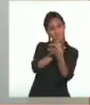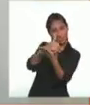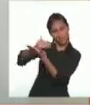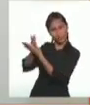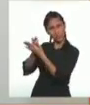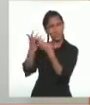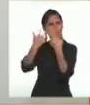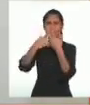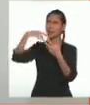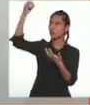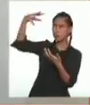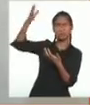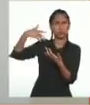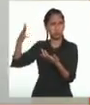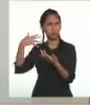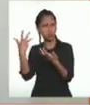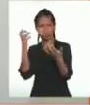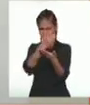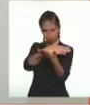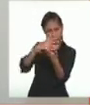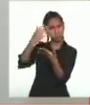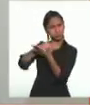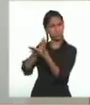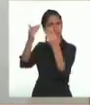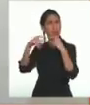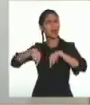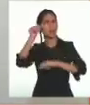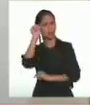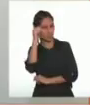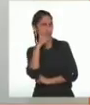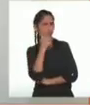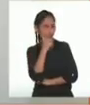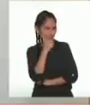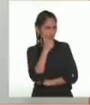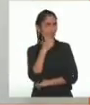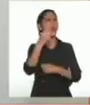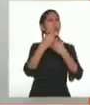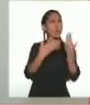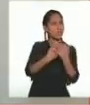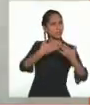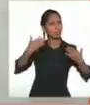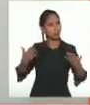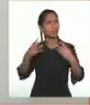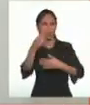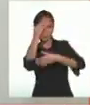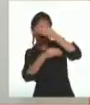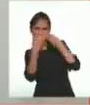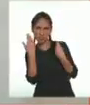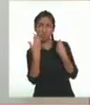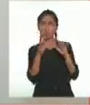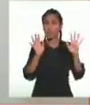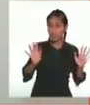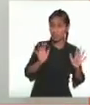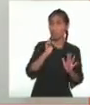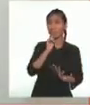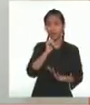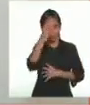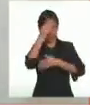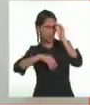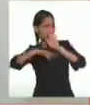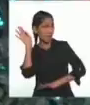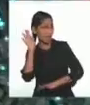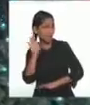el clima, la geografía y las costumbres. Ahora que lo recuerdo, ¿cuántas cosas hemos conocido y todavía